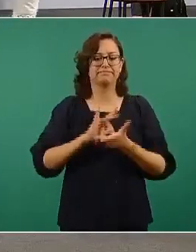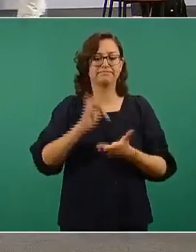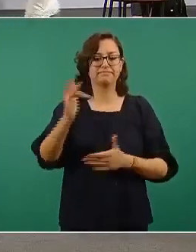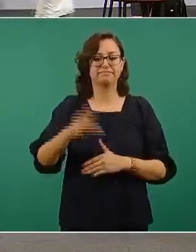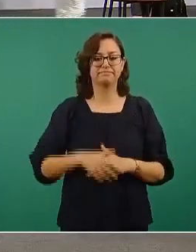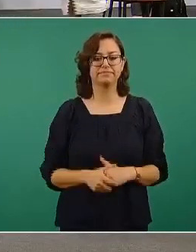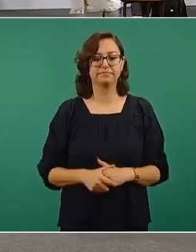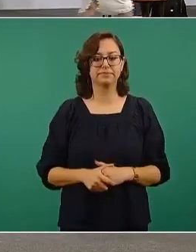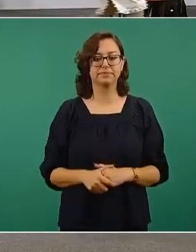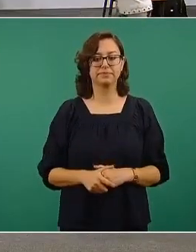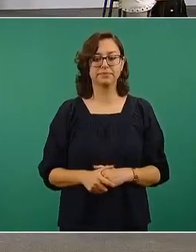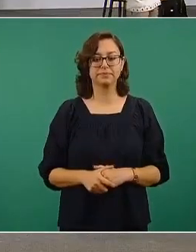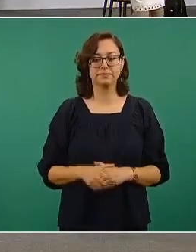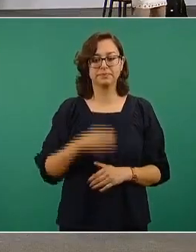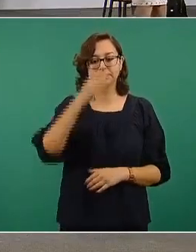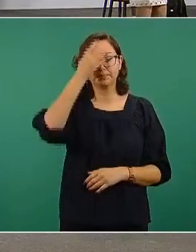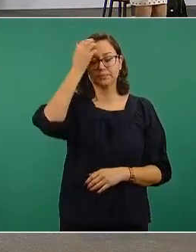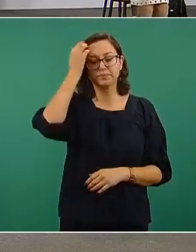Por favor, licenciada,